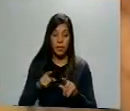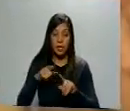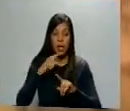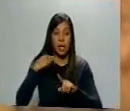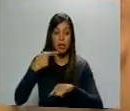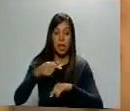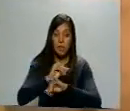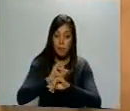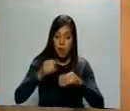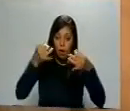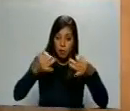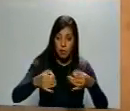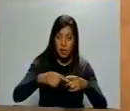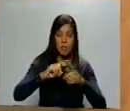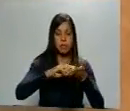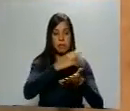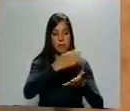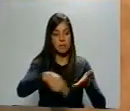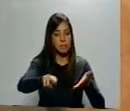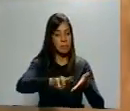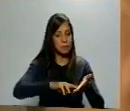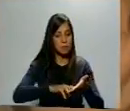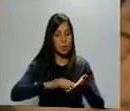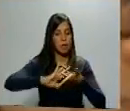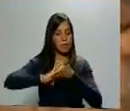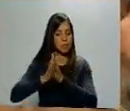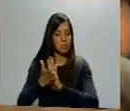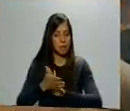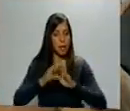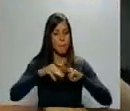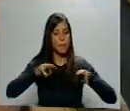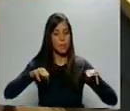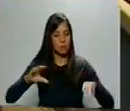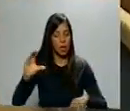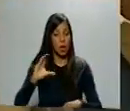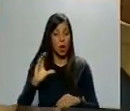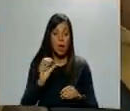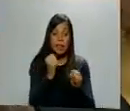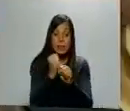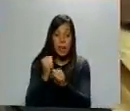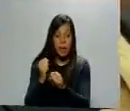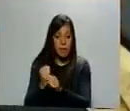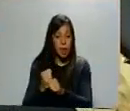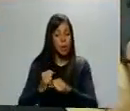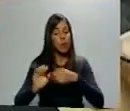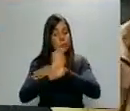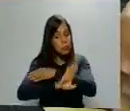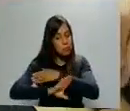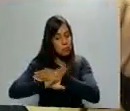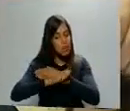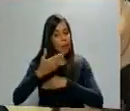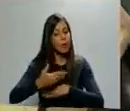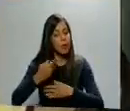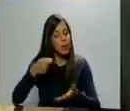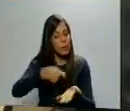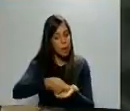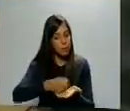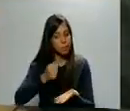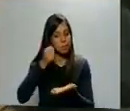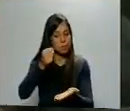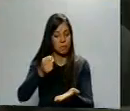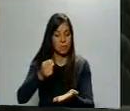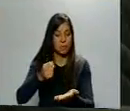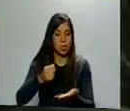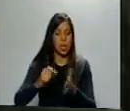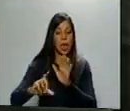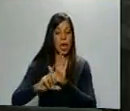de liquidación, preservando las condiciones laborales de los trabajadores y las trabajadoras. Cuarto, se deroga la